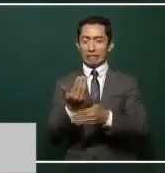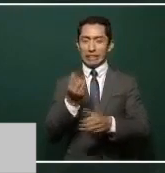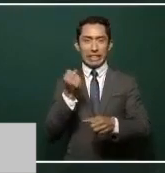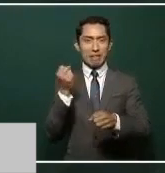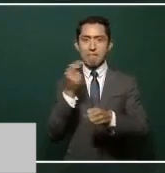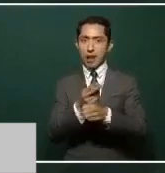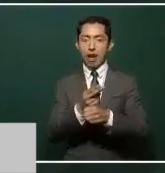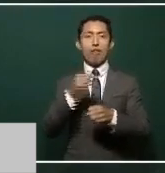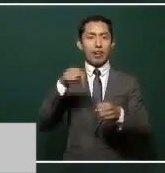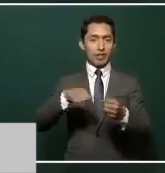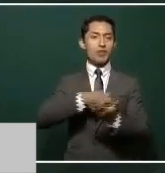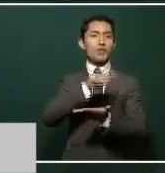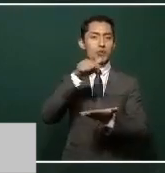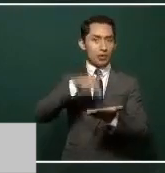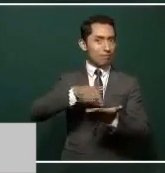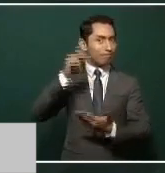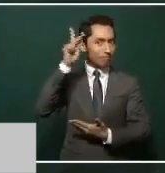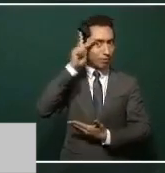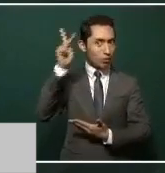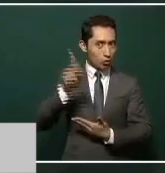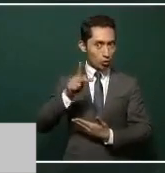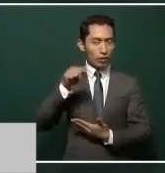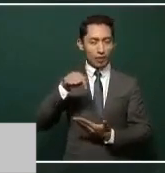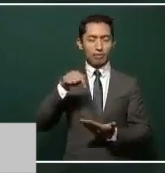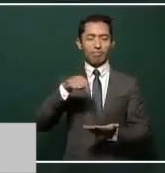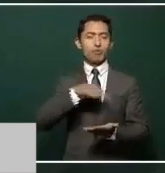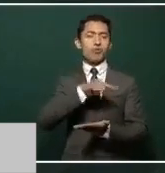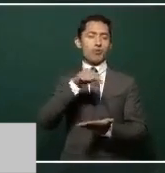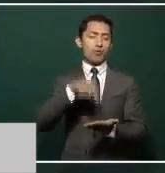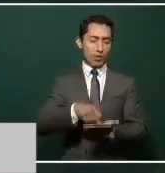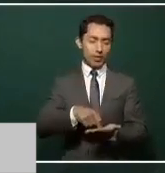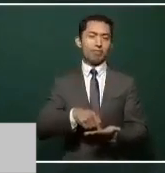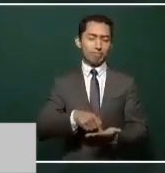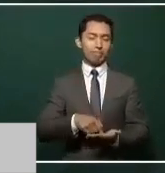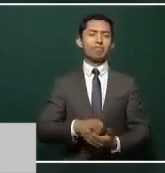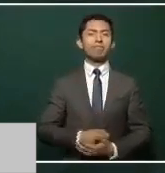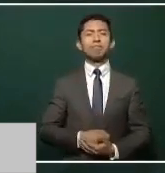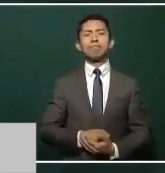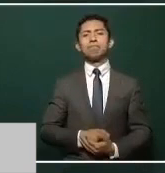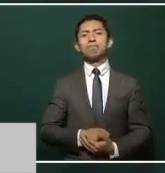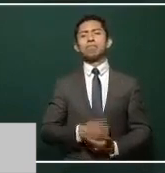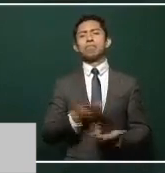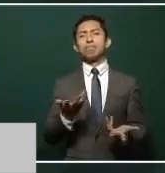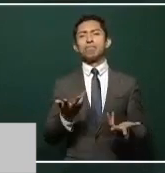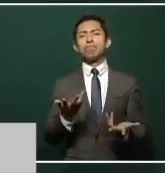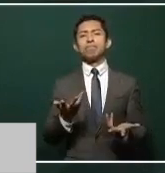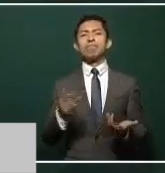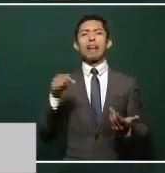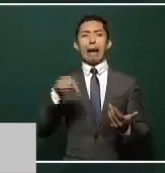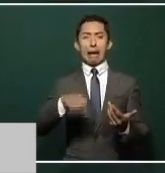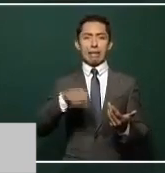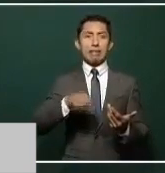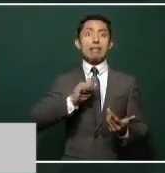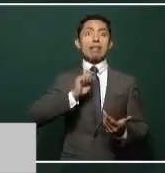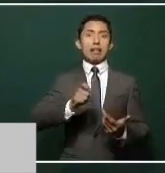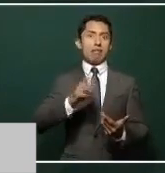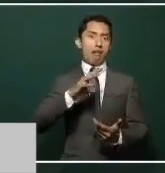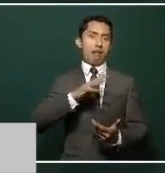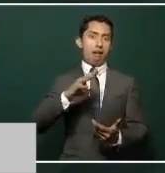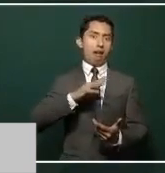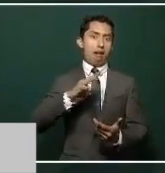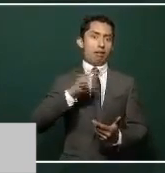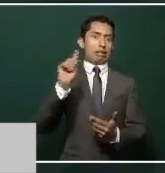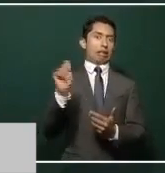en Pachuca, en este centro de alta